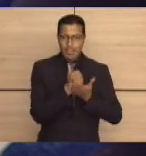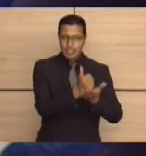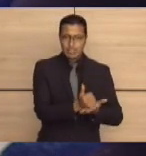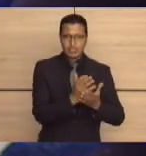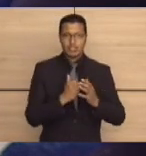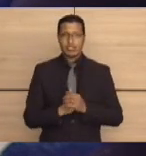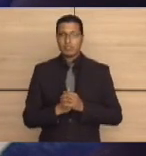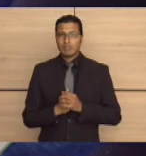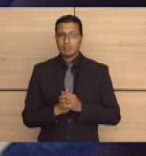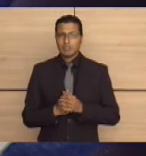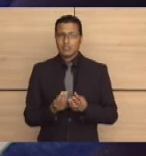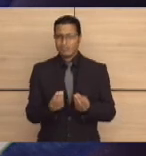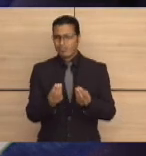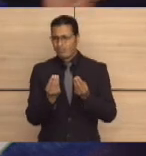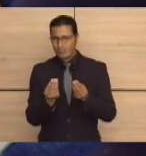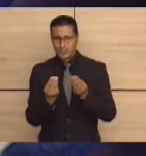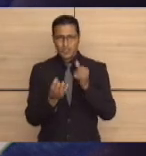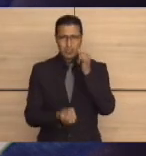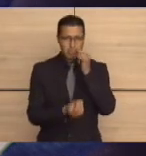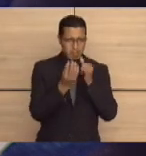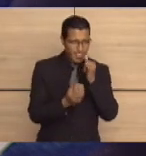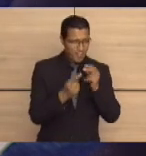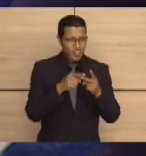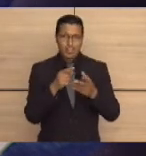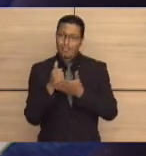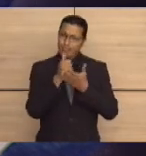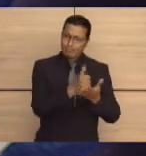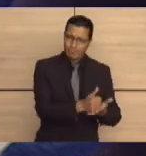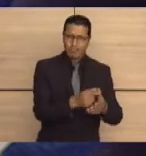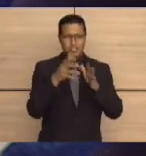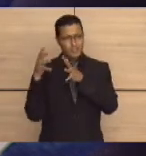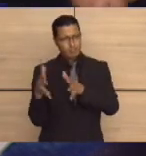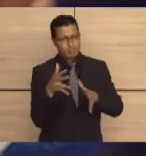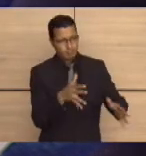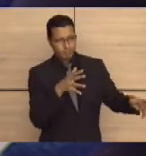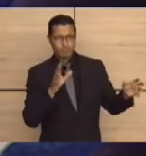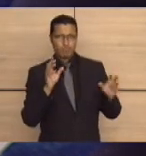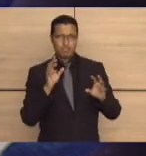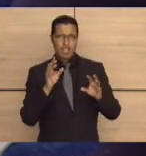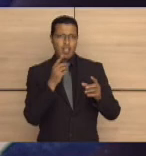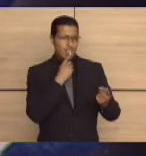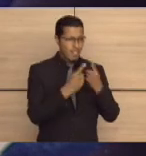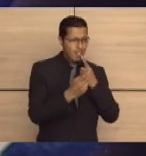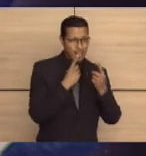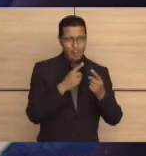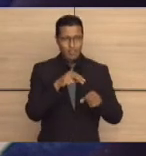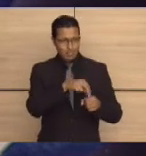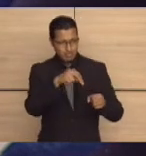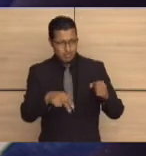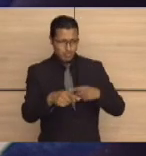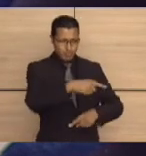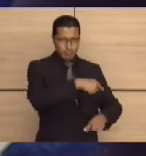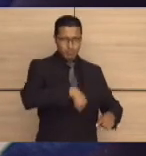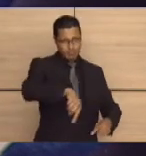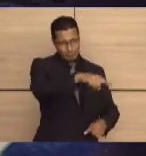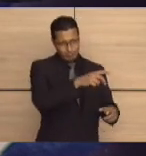hacerlo, en mucho la pedagogía puede ayudar a hacerlo, en mucho el diálogo ciudadano, en mucho un orden